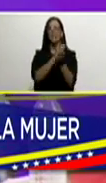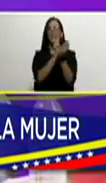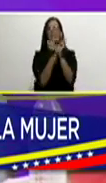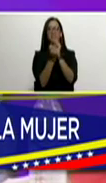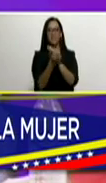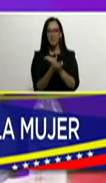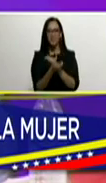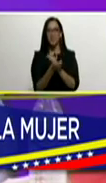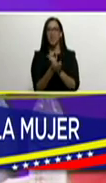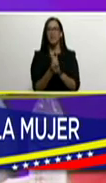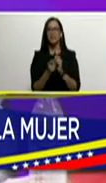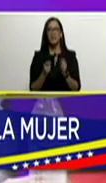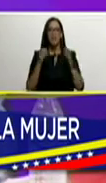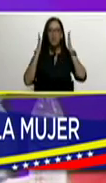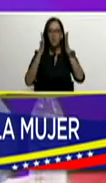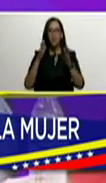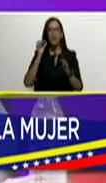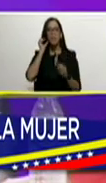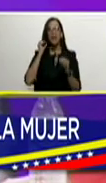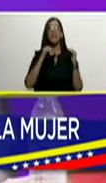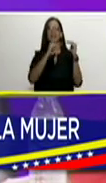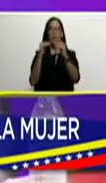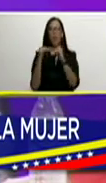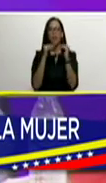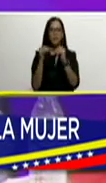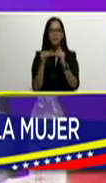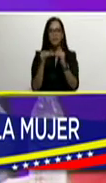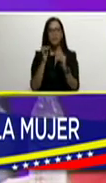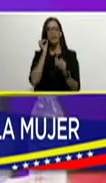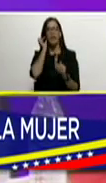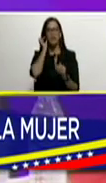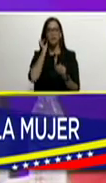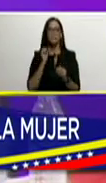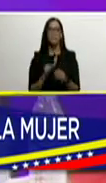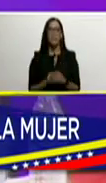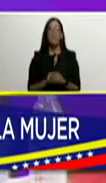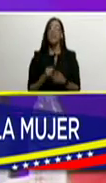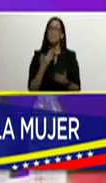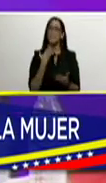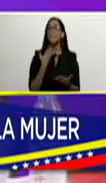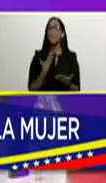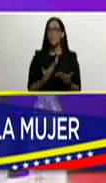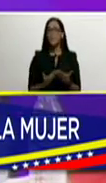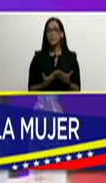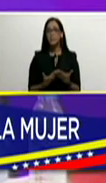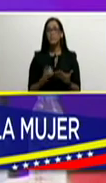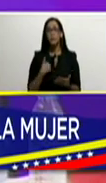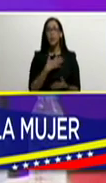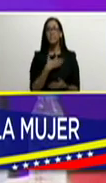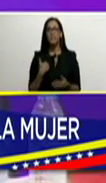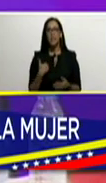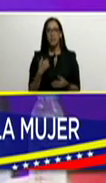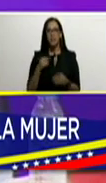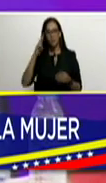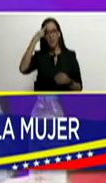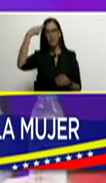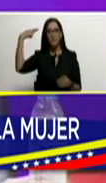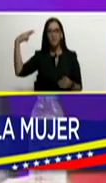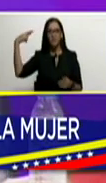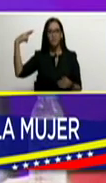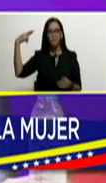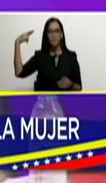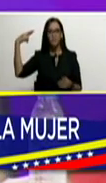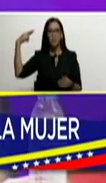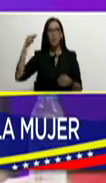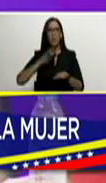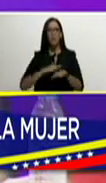enfoque de género en cuanto a la igualdad y a la equidad de género. Y si me permite, yo quisiera hacer una reflexión,